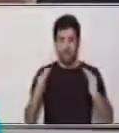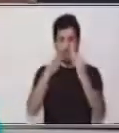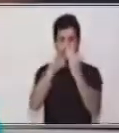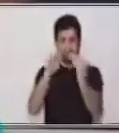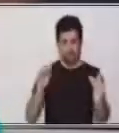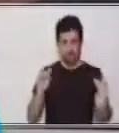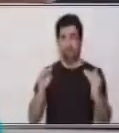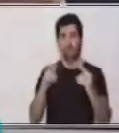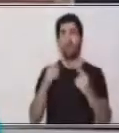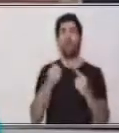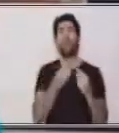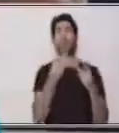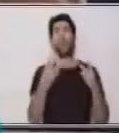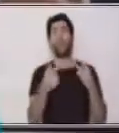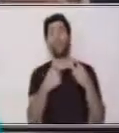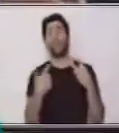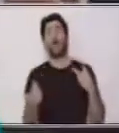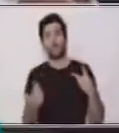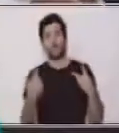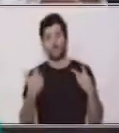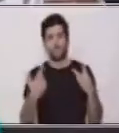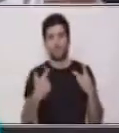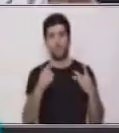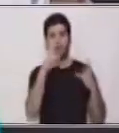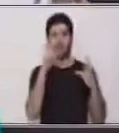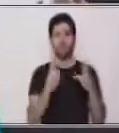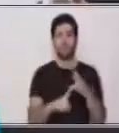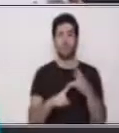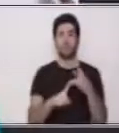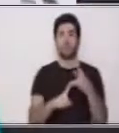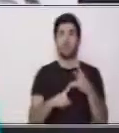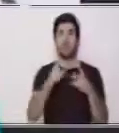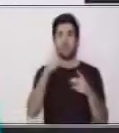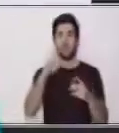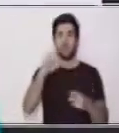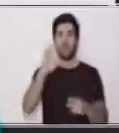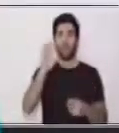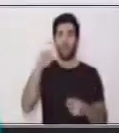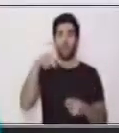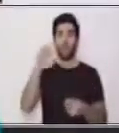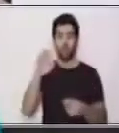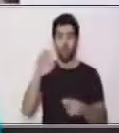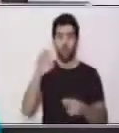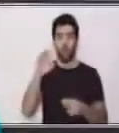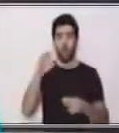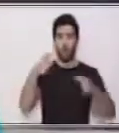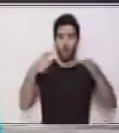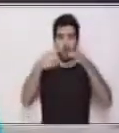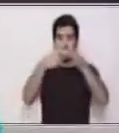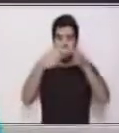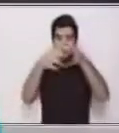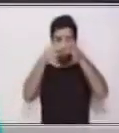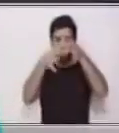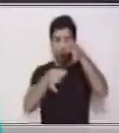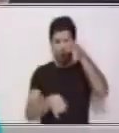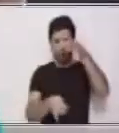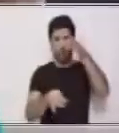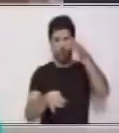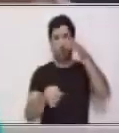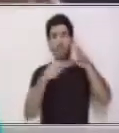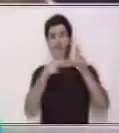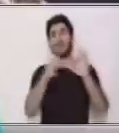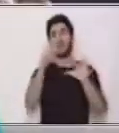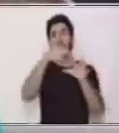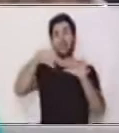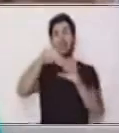rectangular? ¿Cómo se llama la cara sobre la que se asienta el cono? Muy bien. ¿Qué figuras tienen las caras